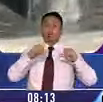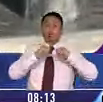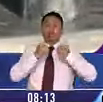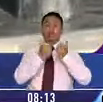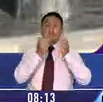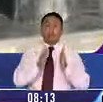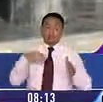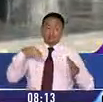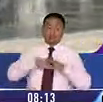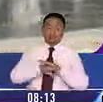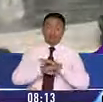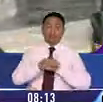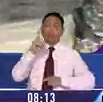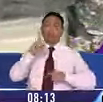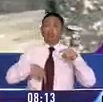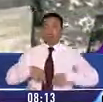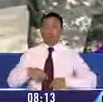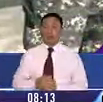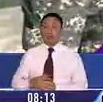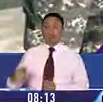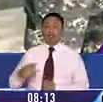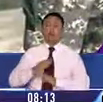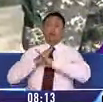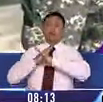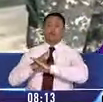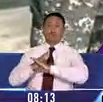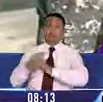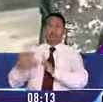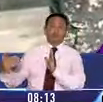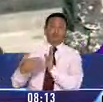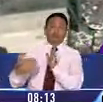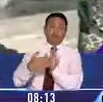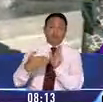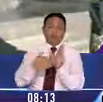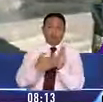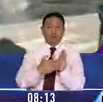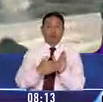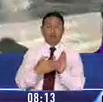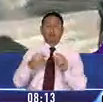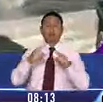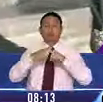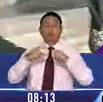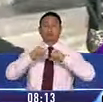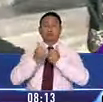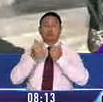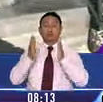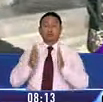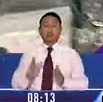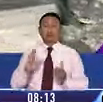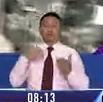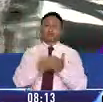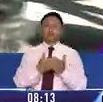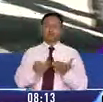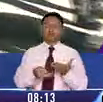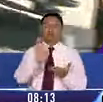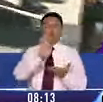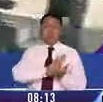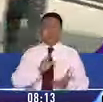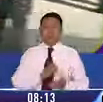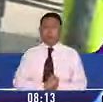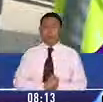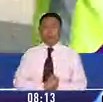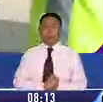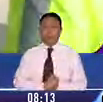Está completamente restringido el ingreso de los exasambleístas hasta la Asamblea Nacional y de igual